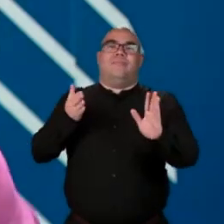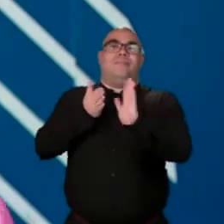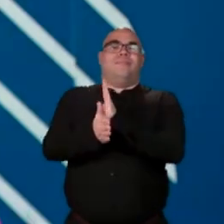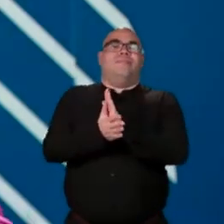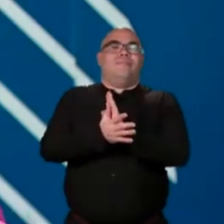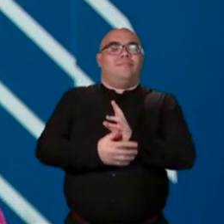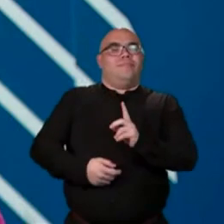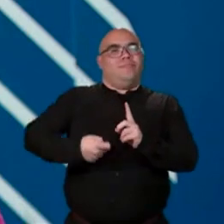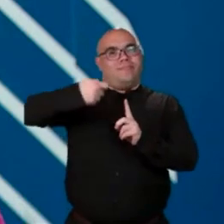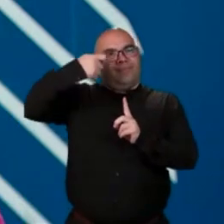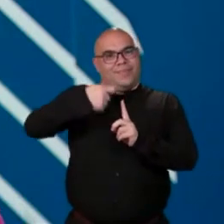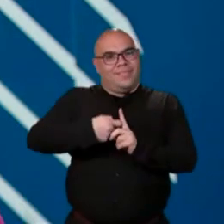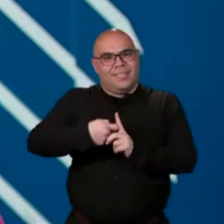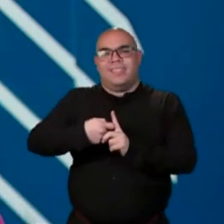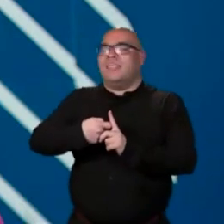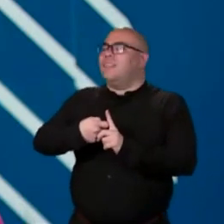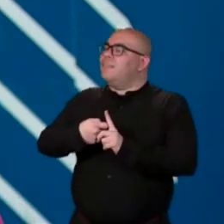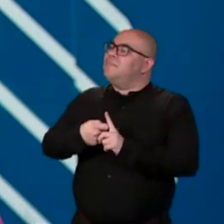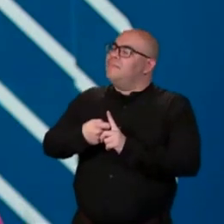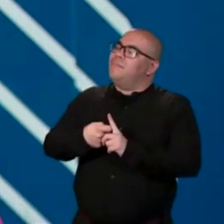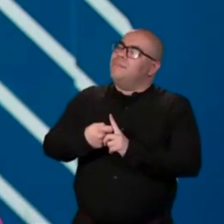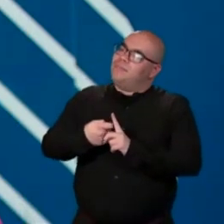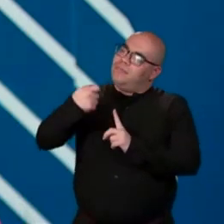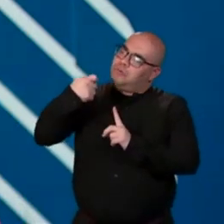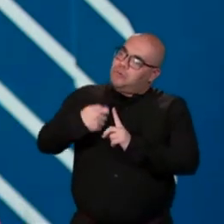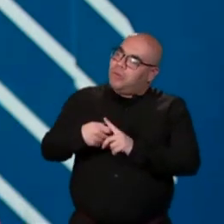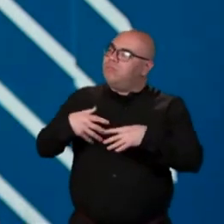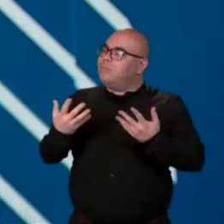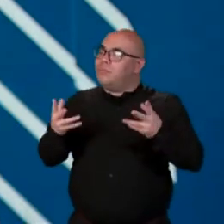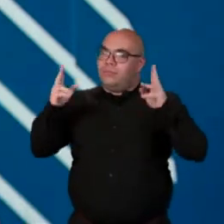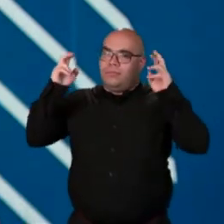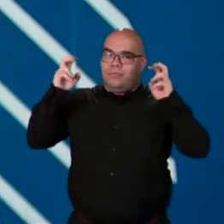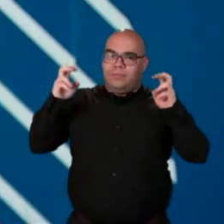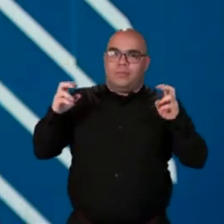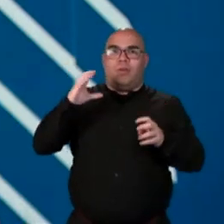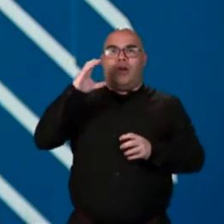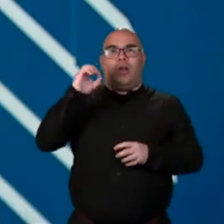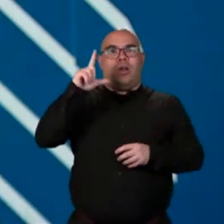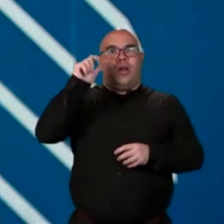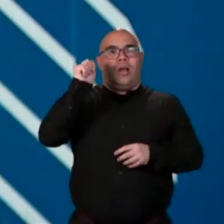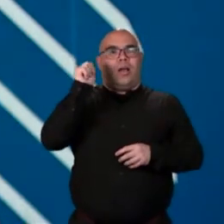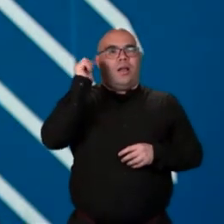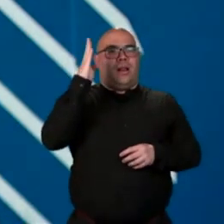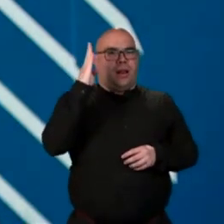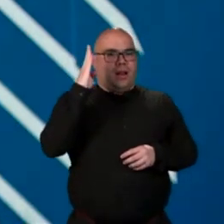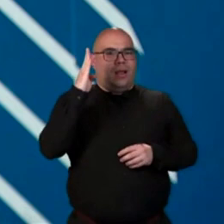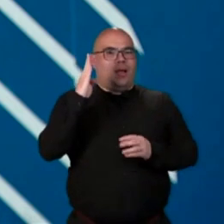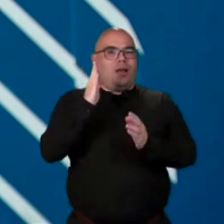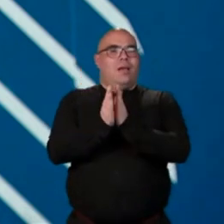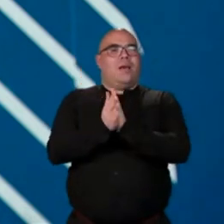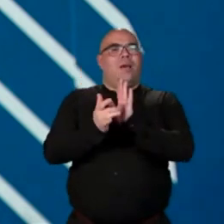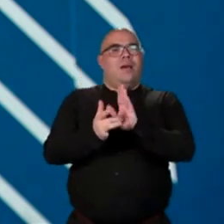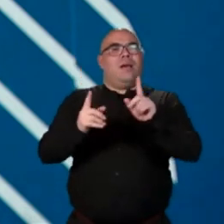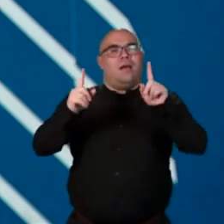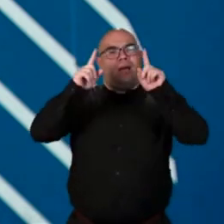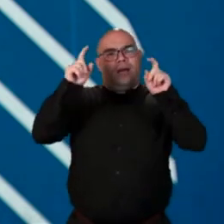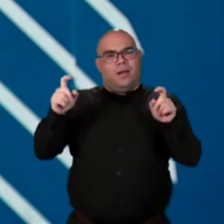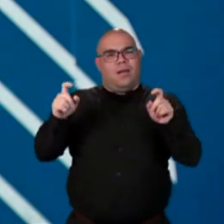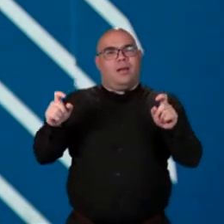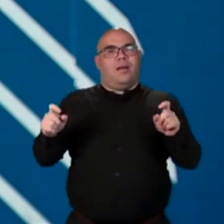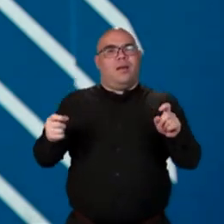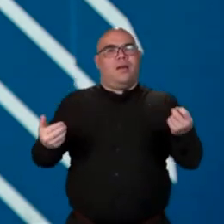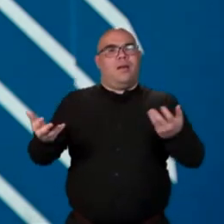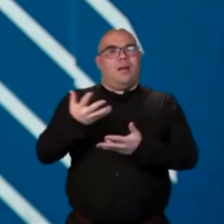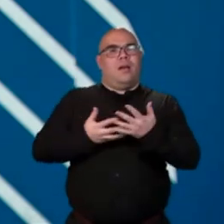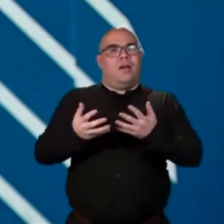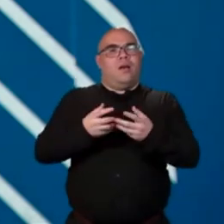rol que puede tener Colab y, digamos, en la voz de particularmente de Susan